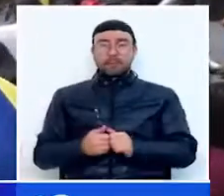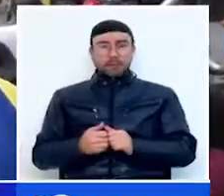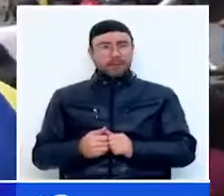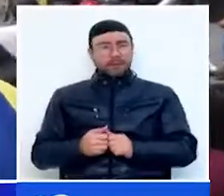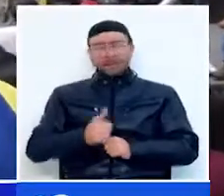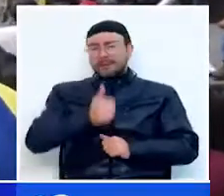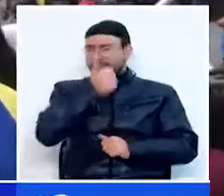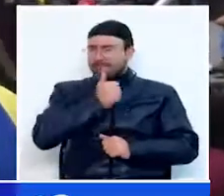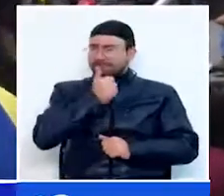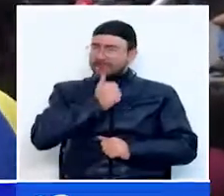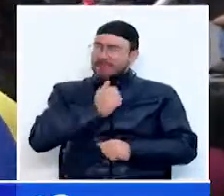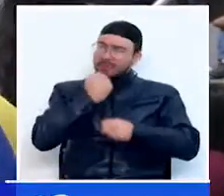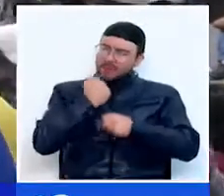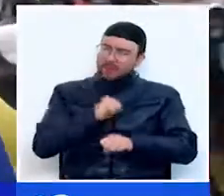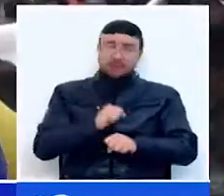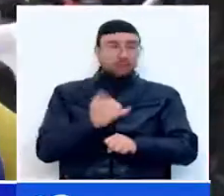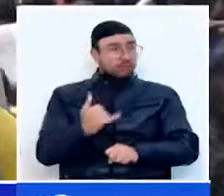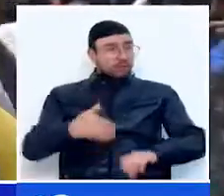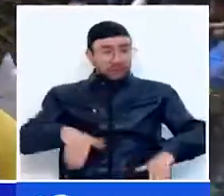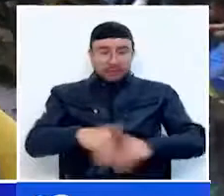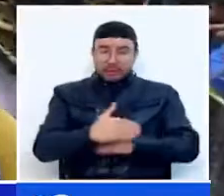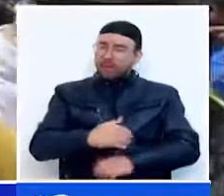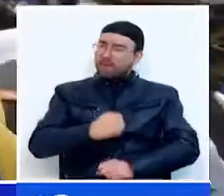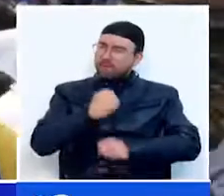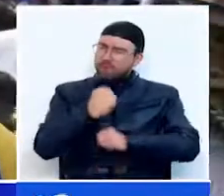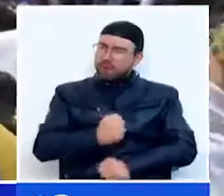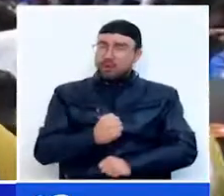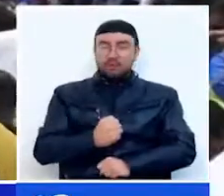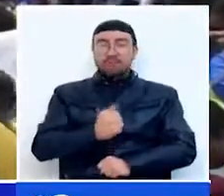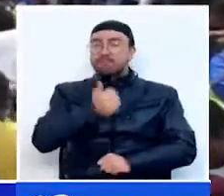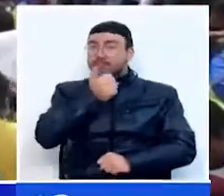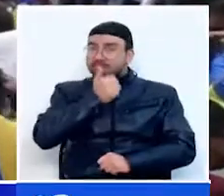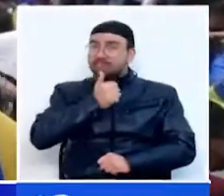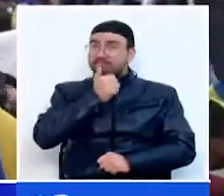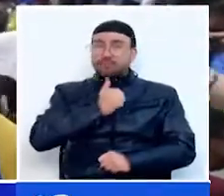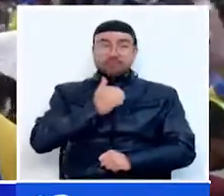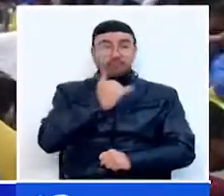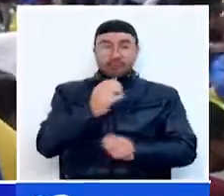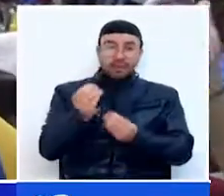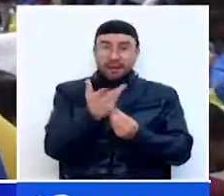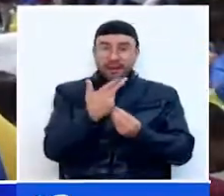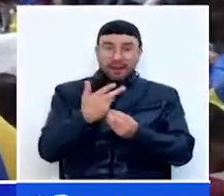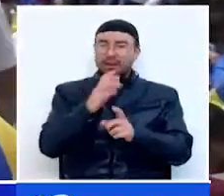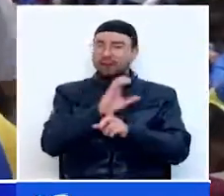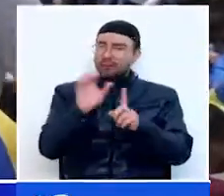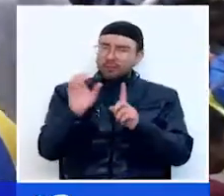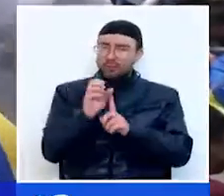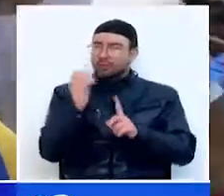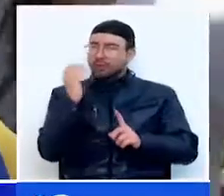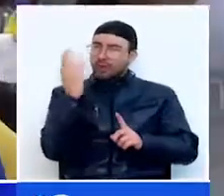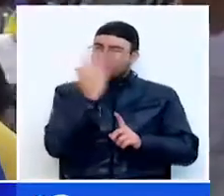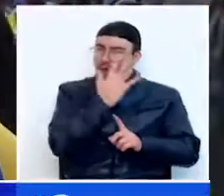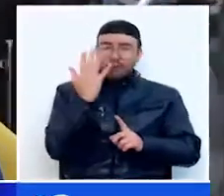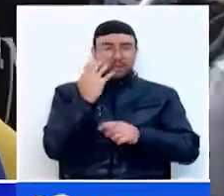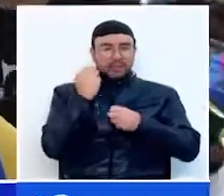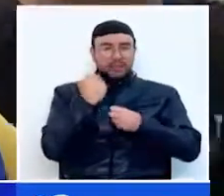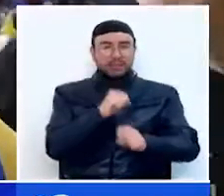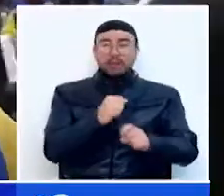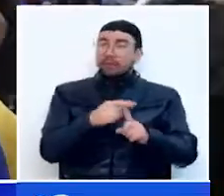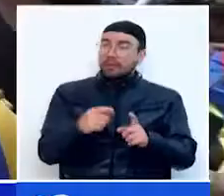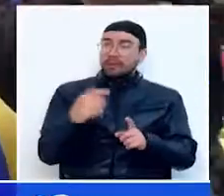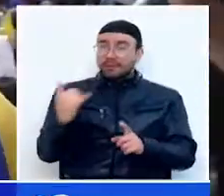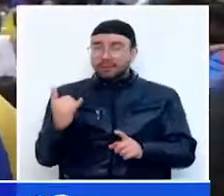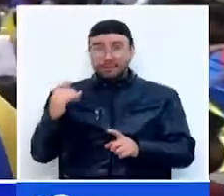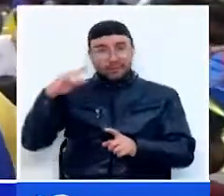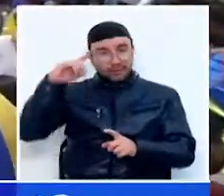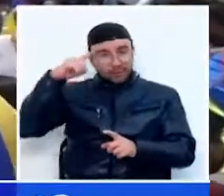como juventud, en la calle, fuertemente, con arte, con cultura, con color, pero las fuerzas represivas